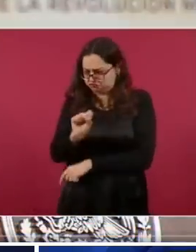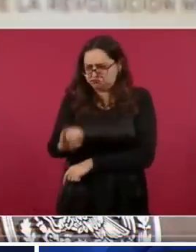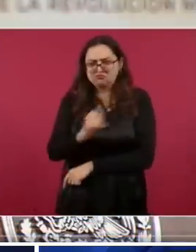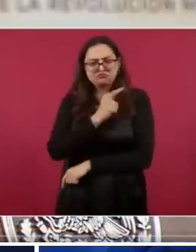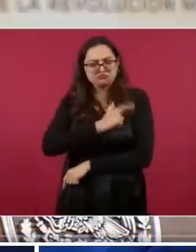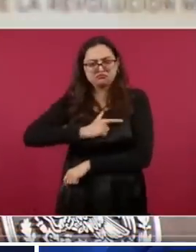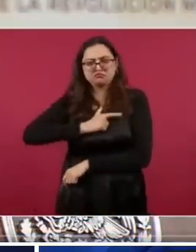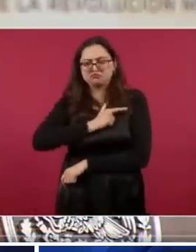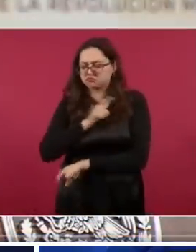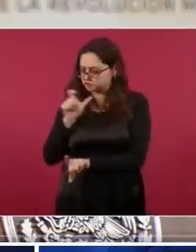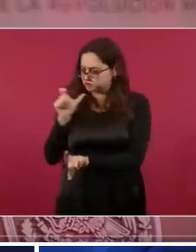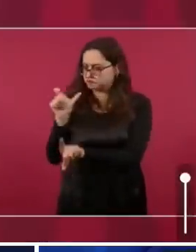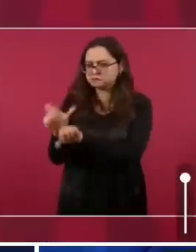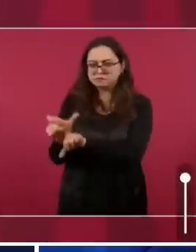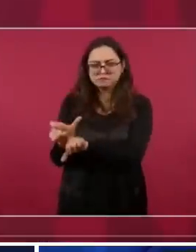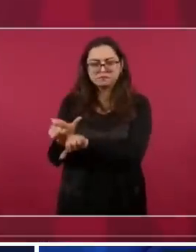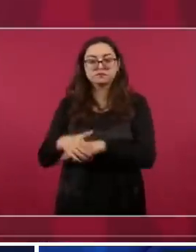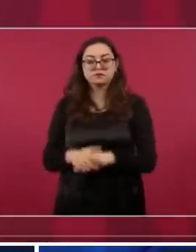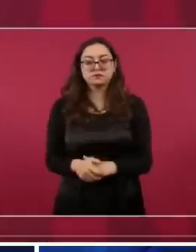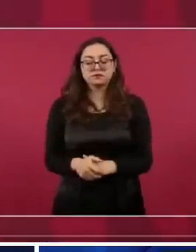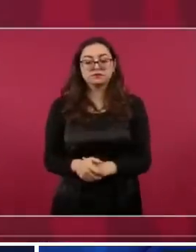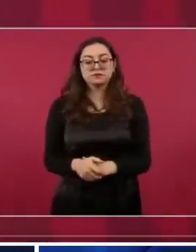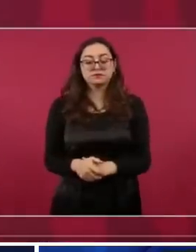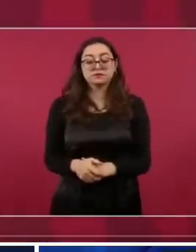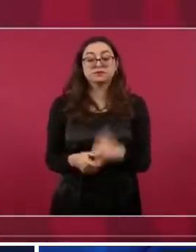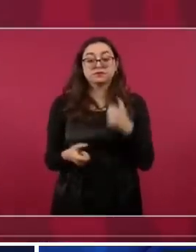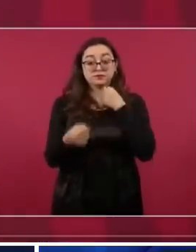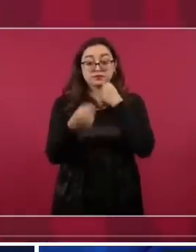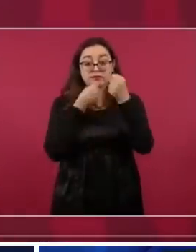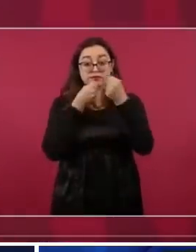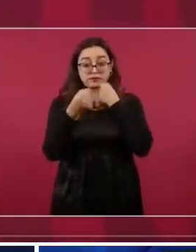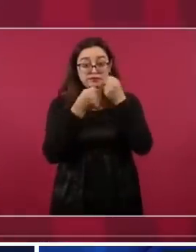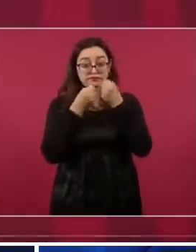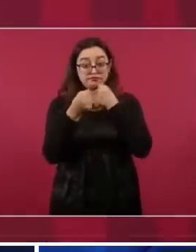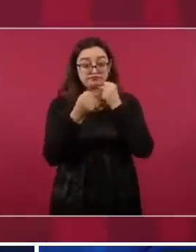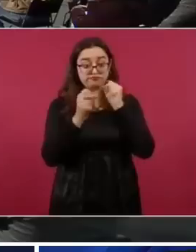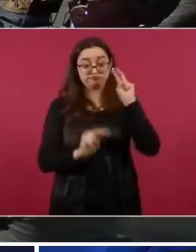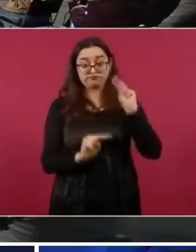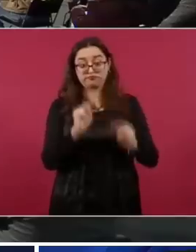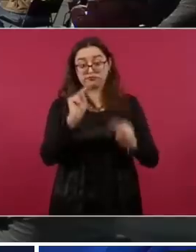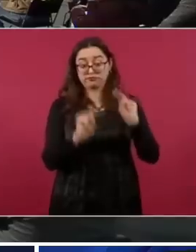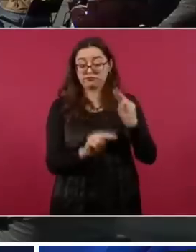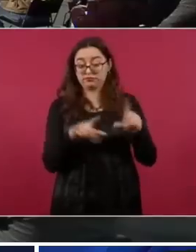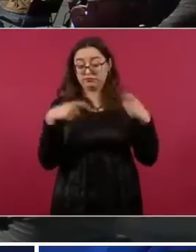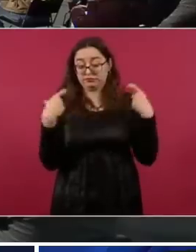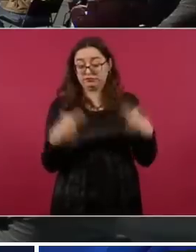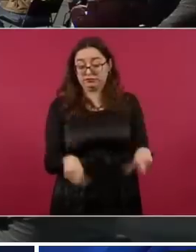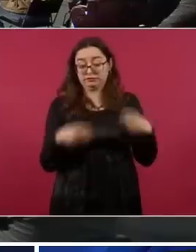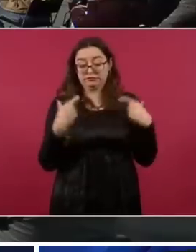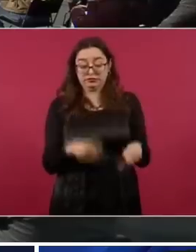Estos periodistas de más alto nivel tienen menos riesgos,